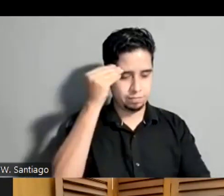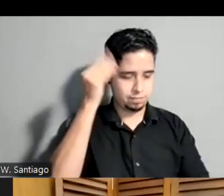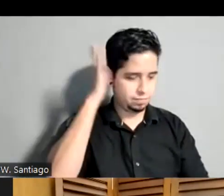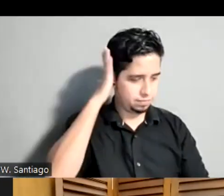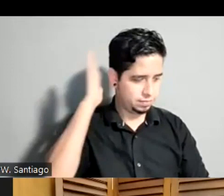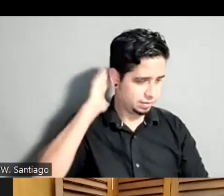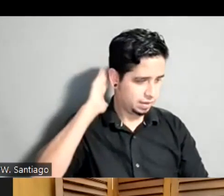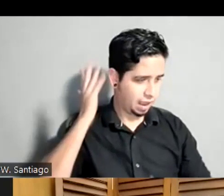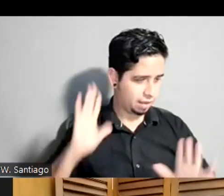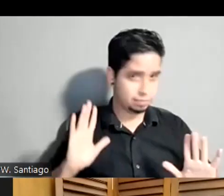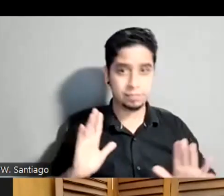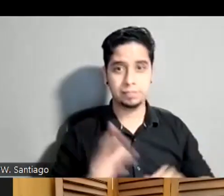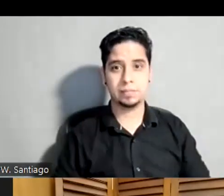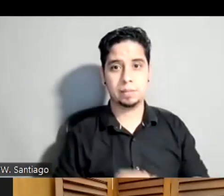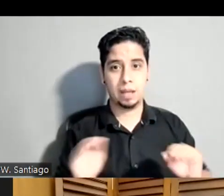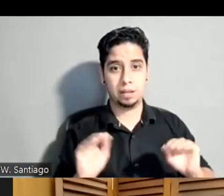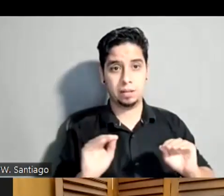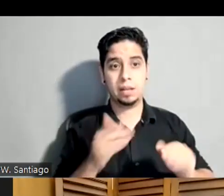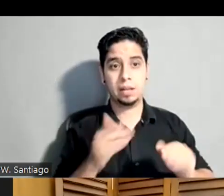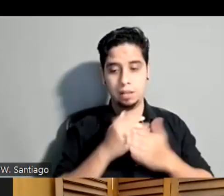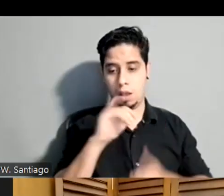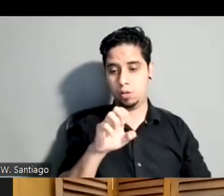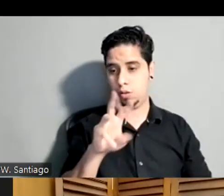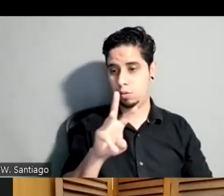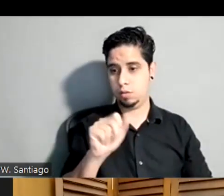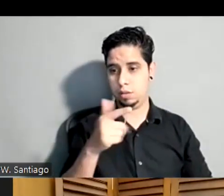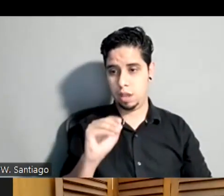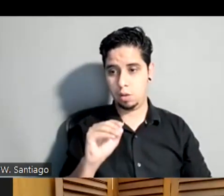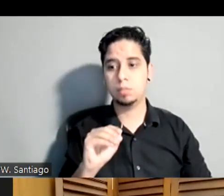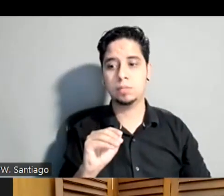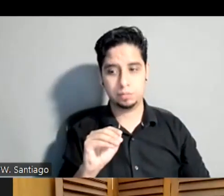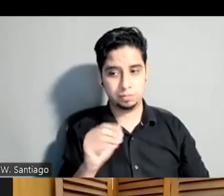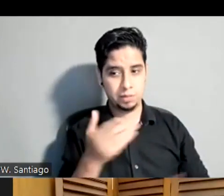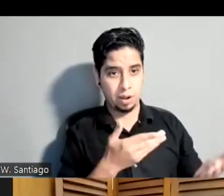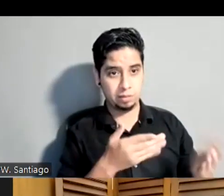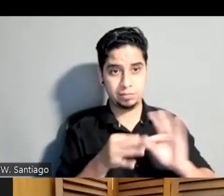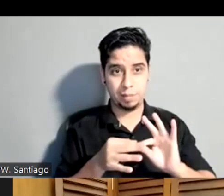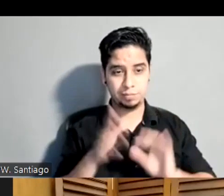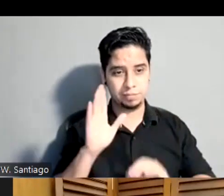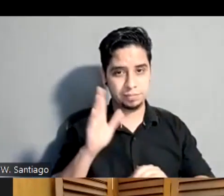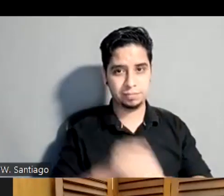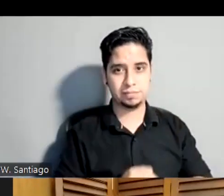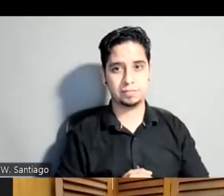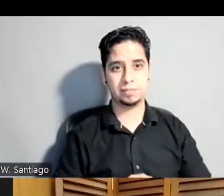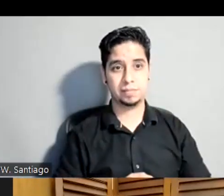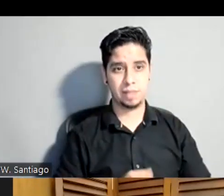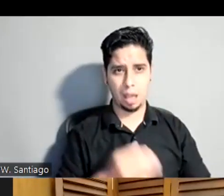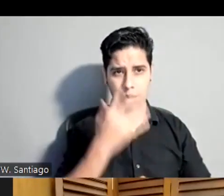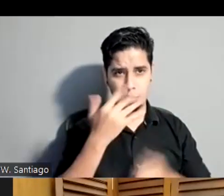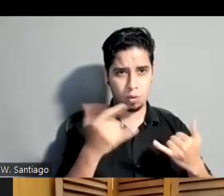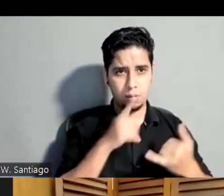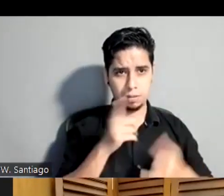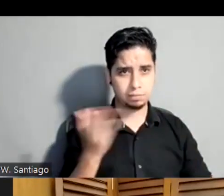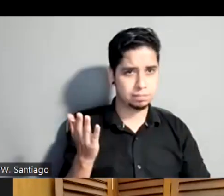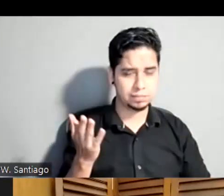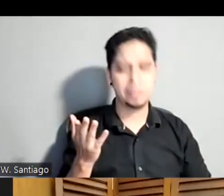Eso me gusta. Eso es el año que viene. El año que viene. Así que mira, gracias a José W. Santiago. Míralo ahí, que está como que bien blanquito, ¿eh? Está como